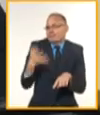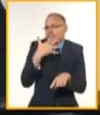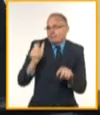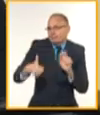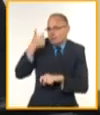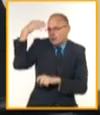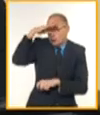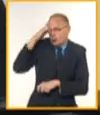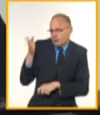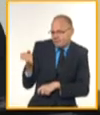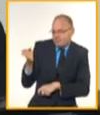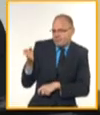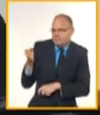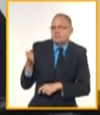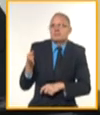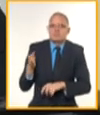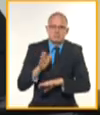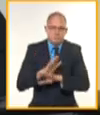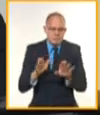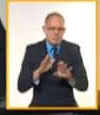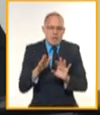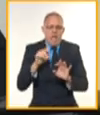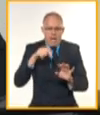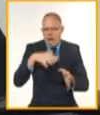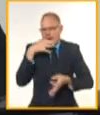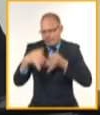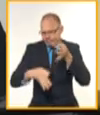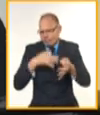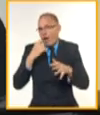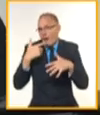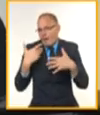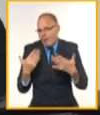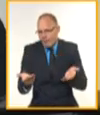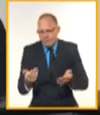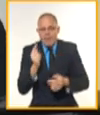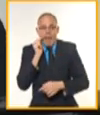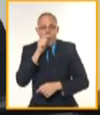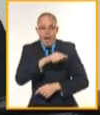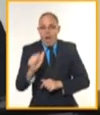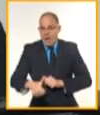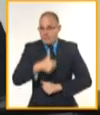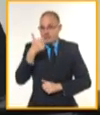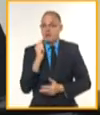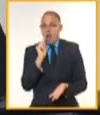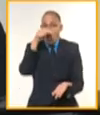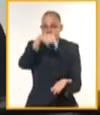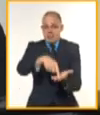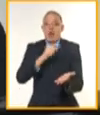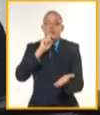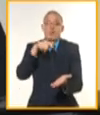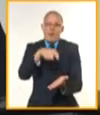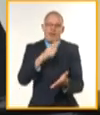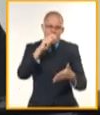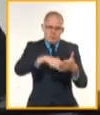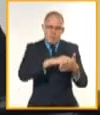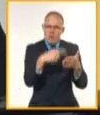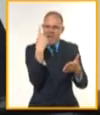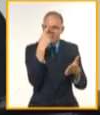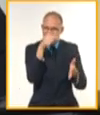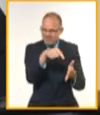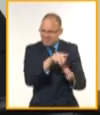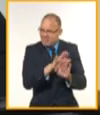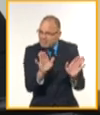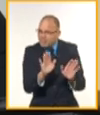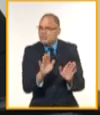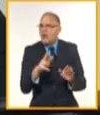lo que ha pasado en las últimas jornadas en las que rindió cuenta al Congreso de la Nación, pues estos reportes, pequeños